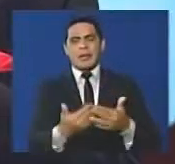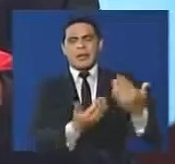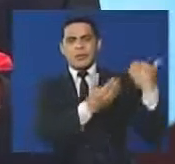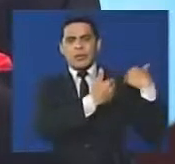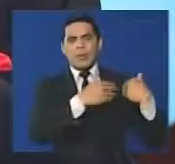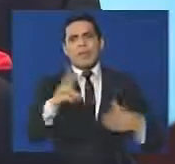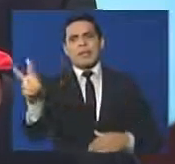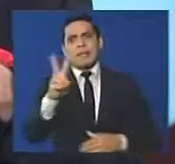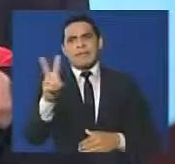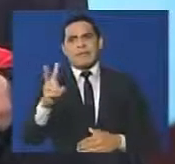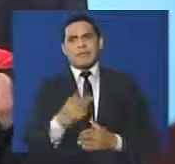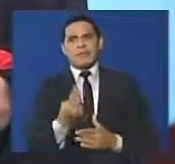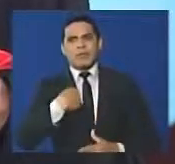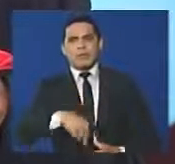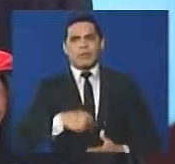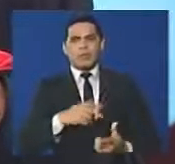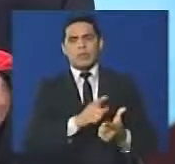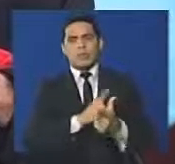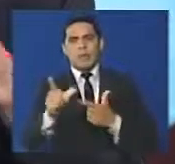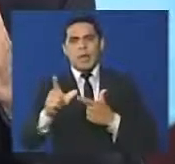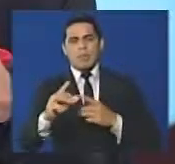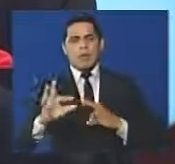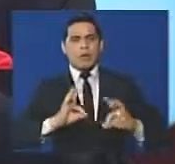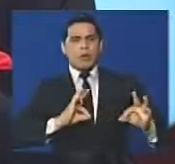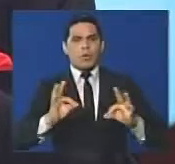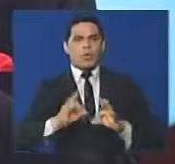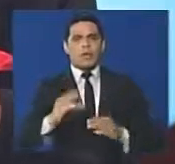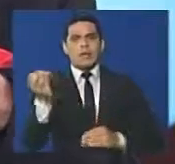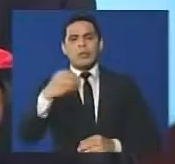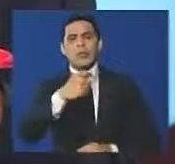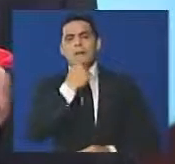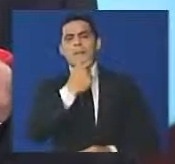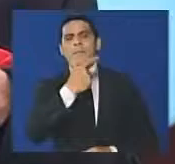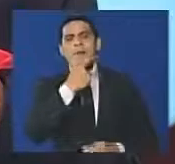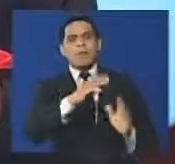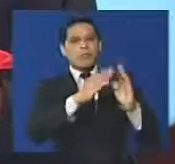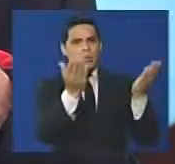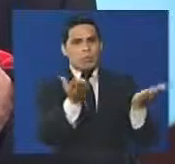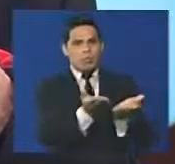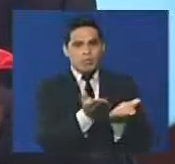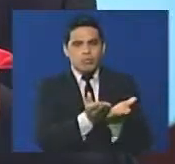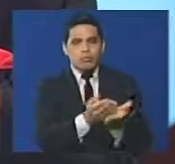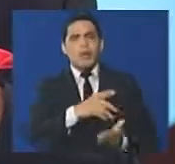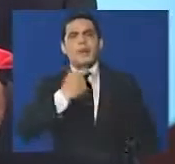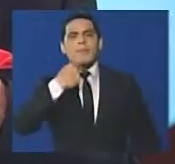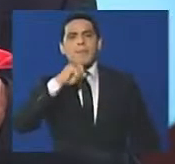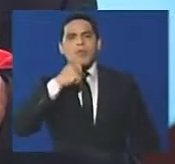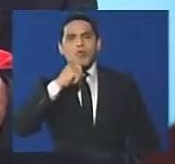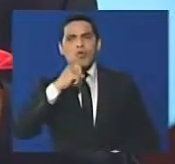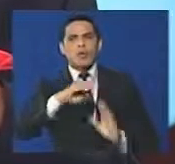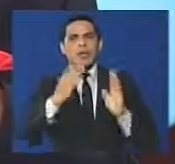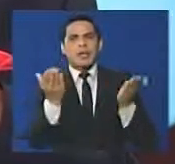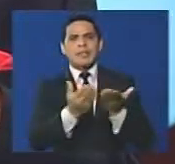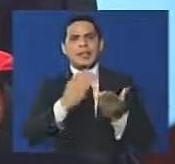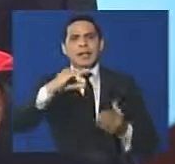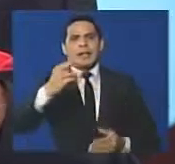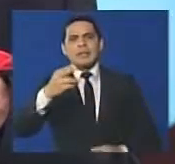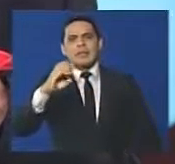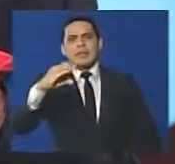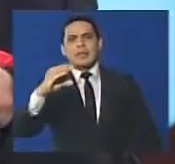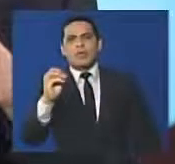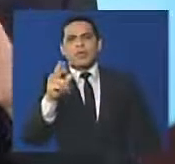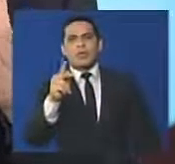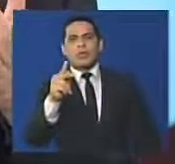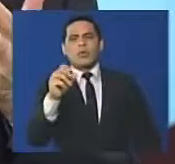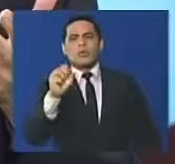Venezuela. Estuvimos en los teatros más hermosos del mundo. Estuvimos en Moscú, en la sala Tchaikovsky, a donde es